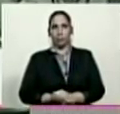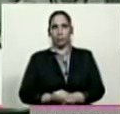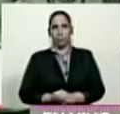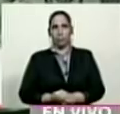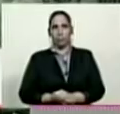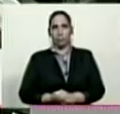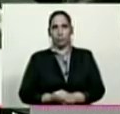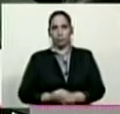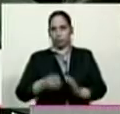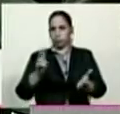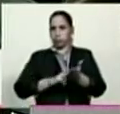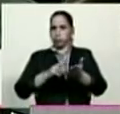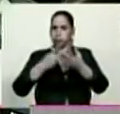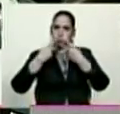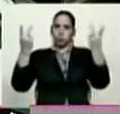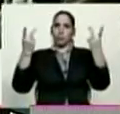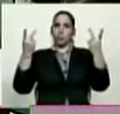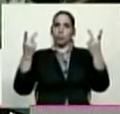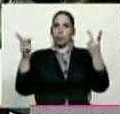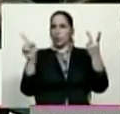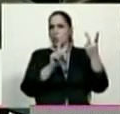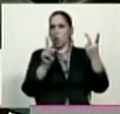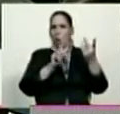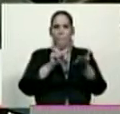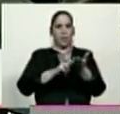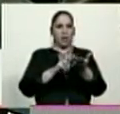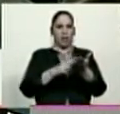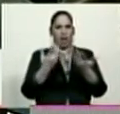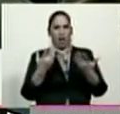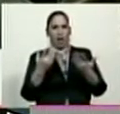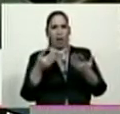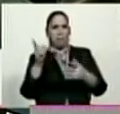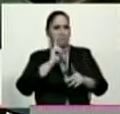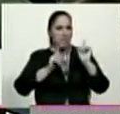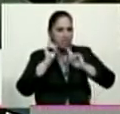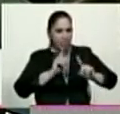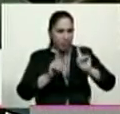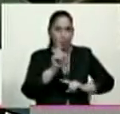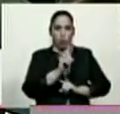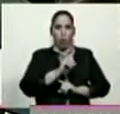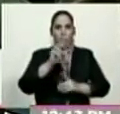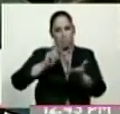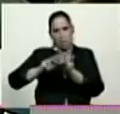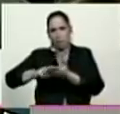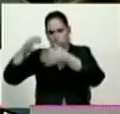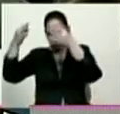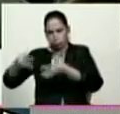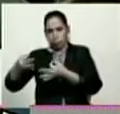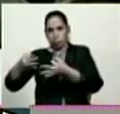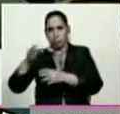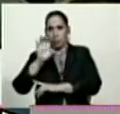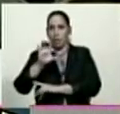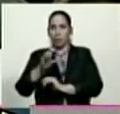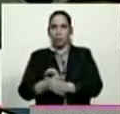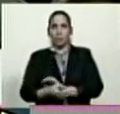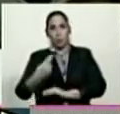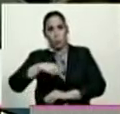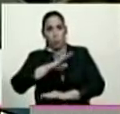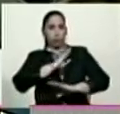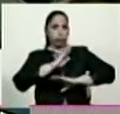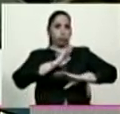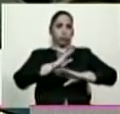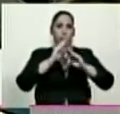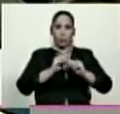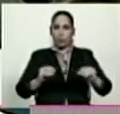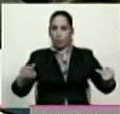como una verdad, no como una verdad abstracta, como una verdad concreta. La patria, nuestro territorio,